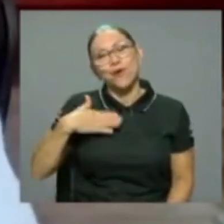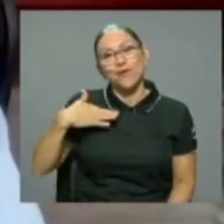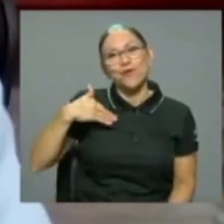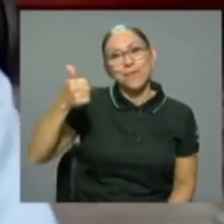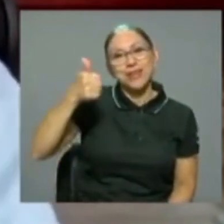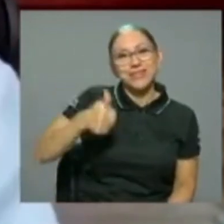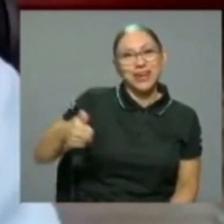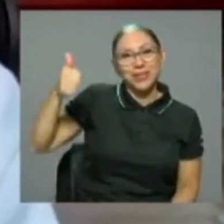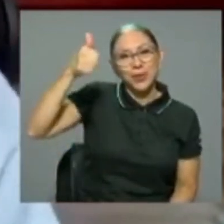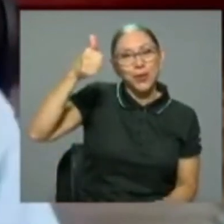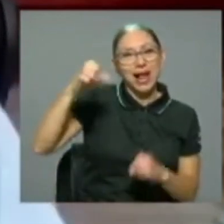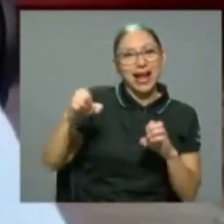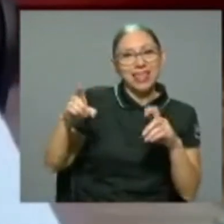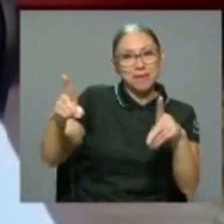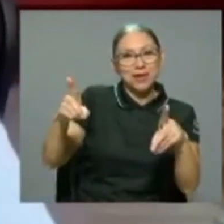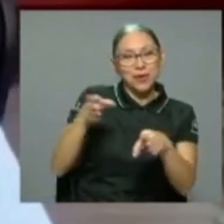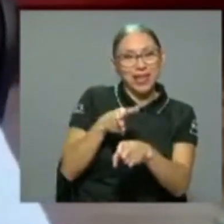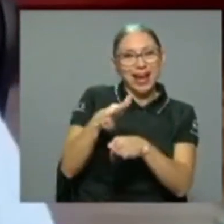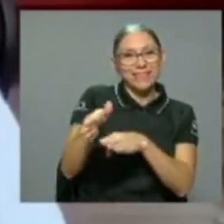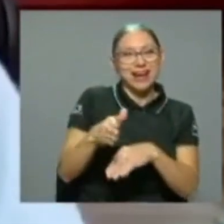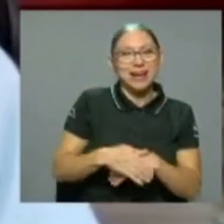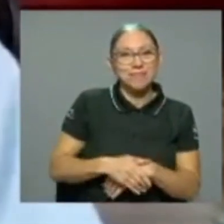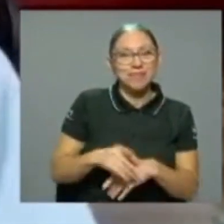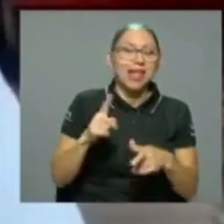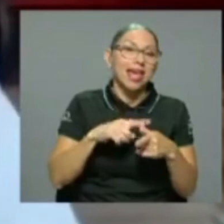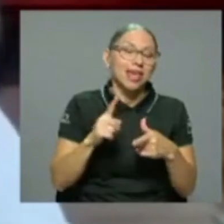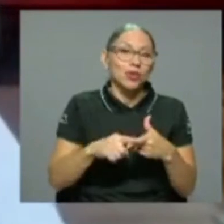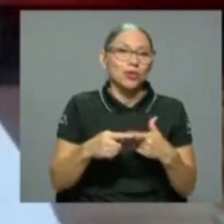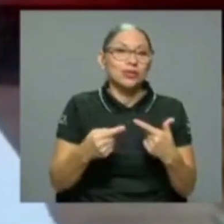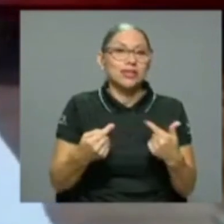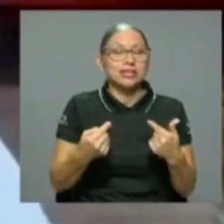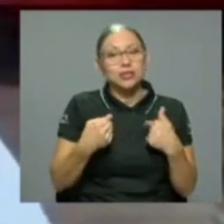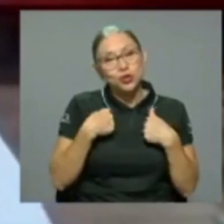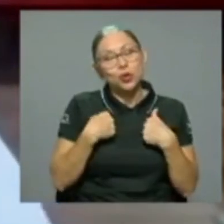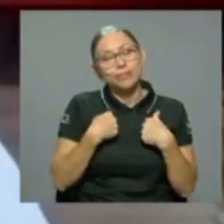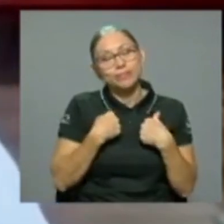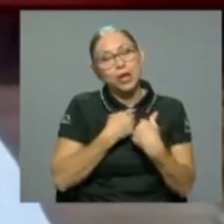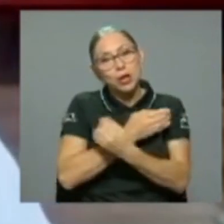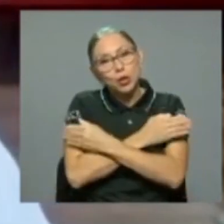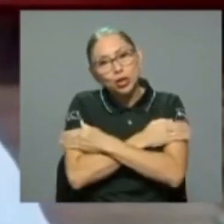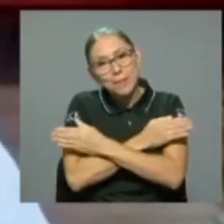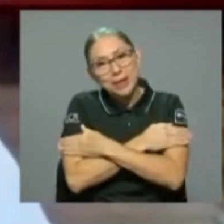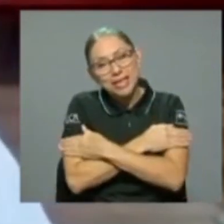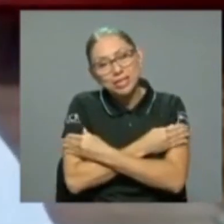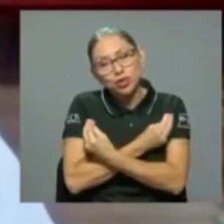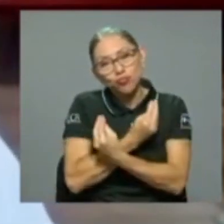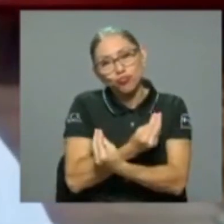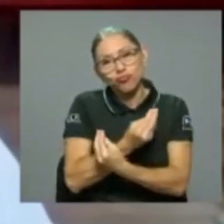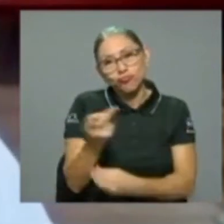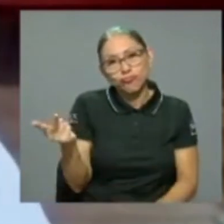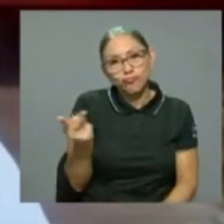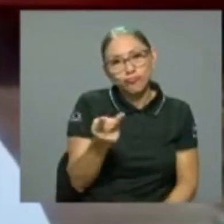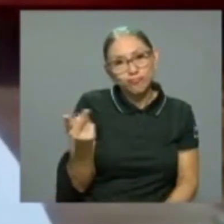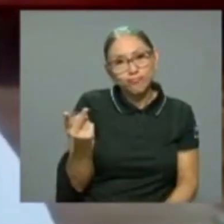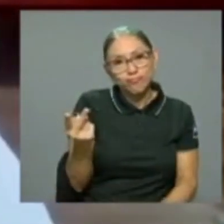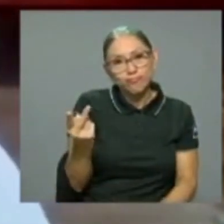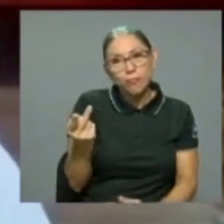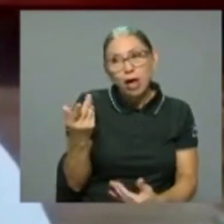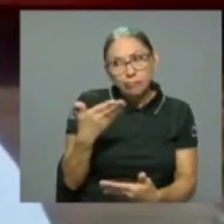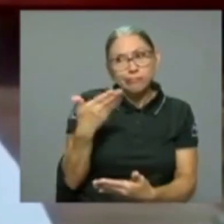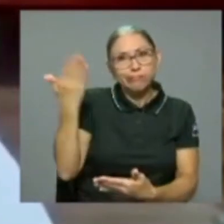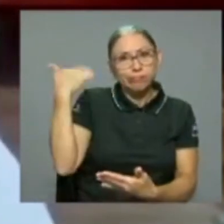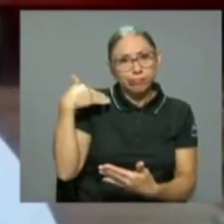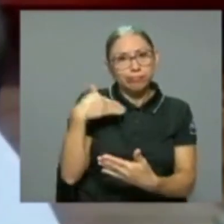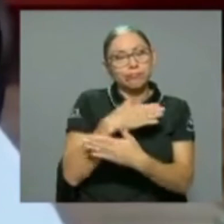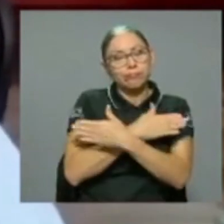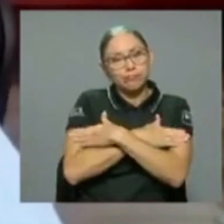de académico de carrera. Y entonces yo los aprecio, los aprecié y los aprecio mucho.